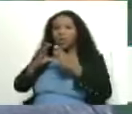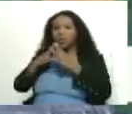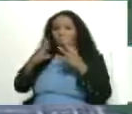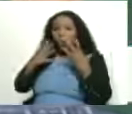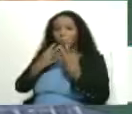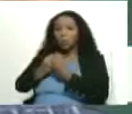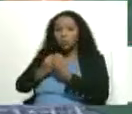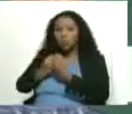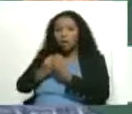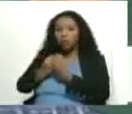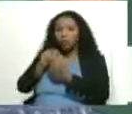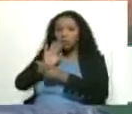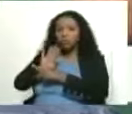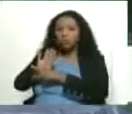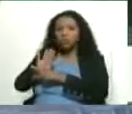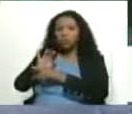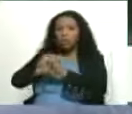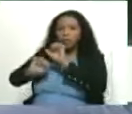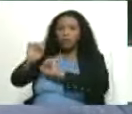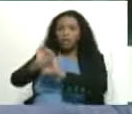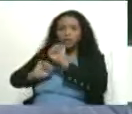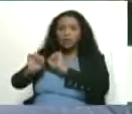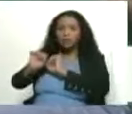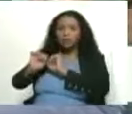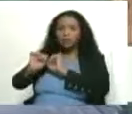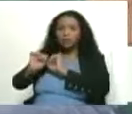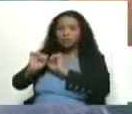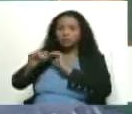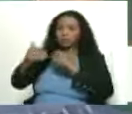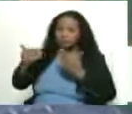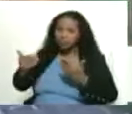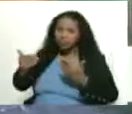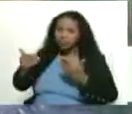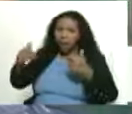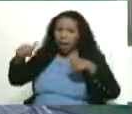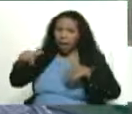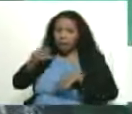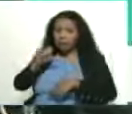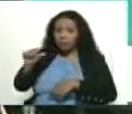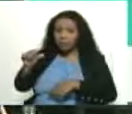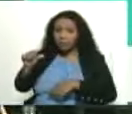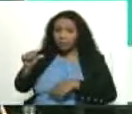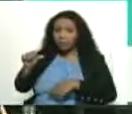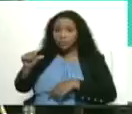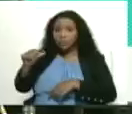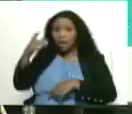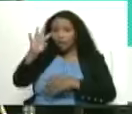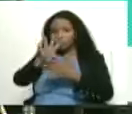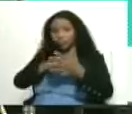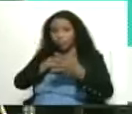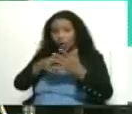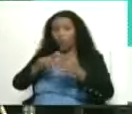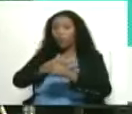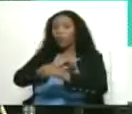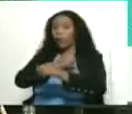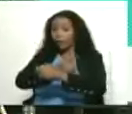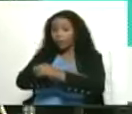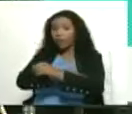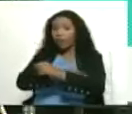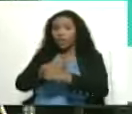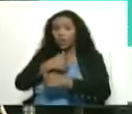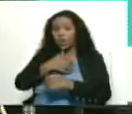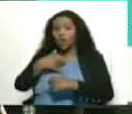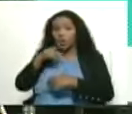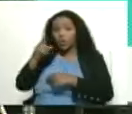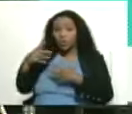vas a encontrar protegiéndose. Ahora, más allá de lo hermoso que ha pasado esta semana, Génesis, tenemos una agenda intensa. Quiero que me